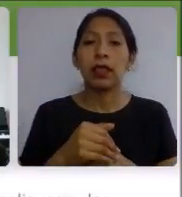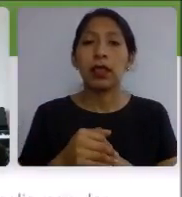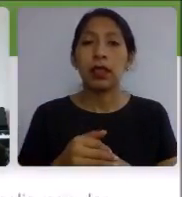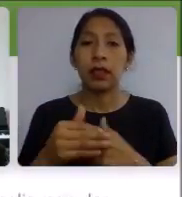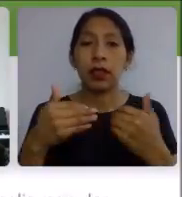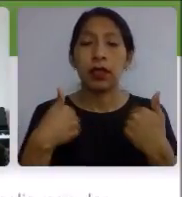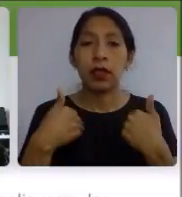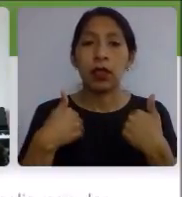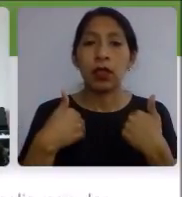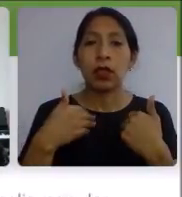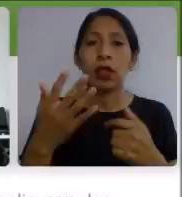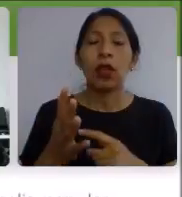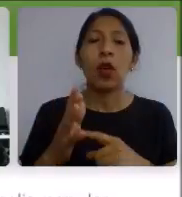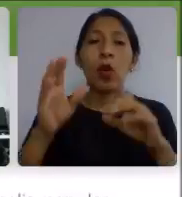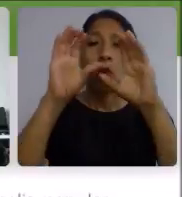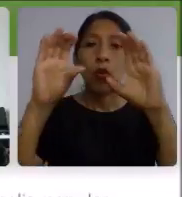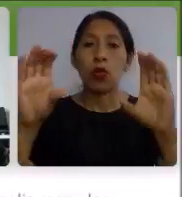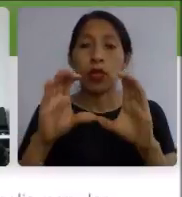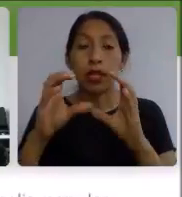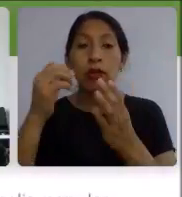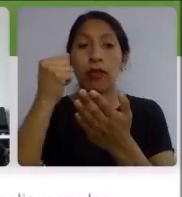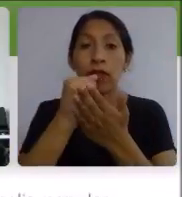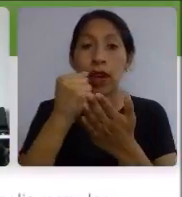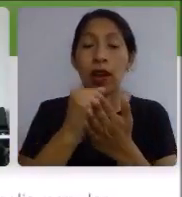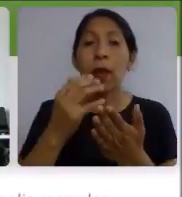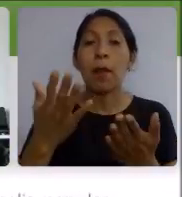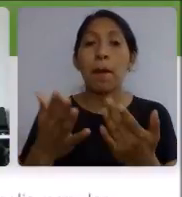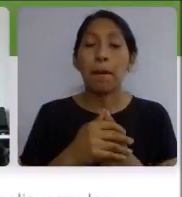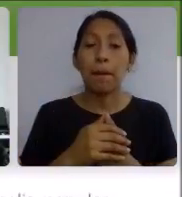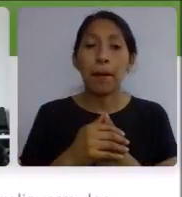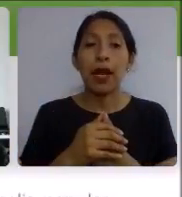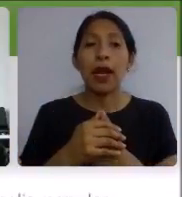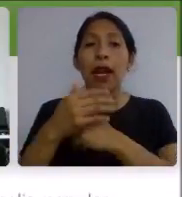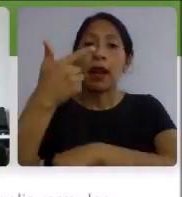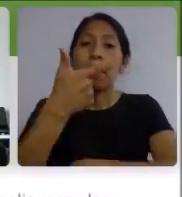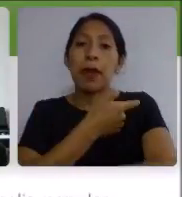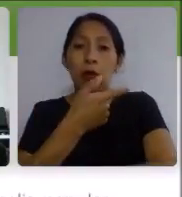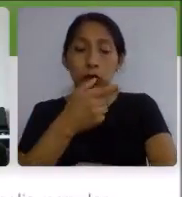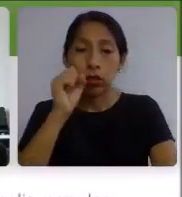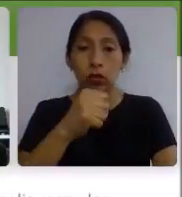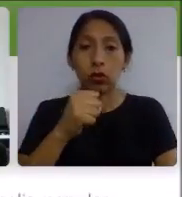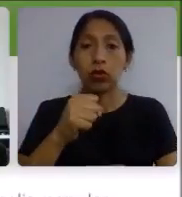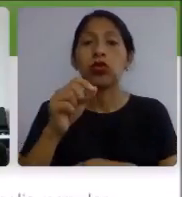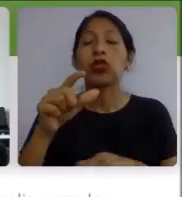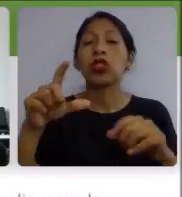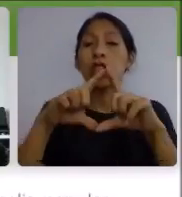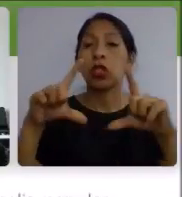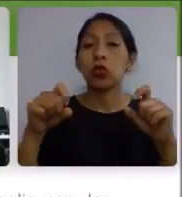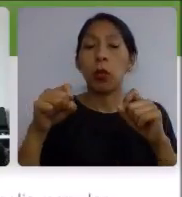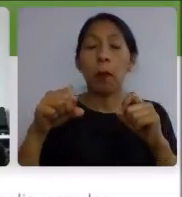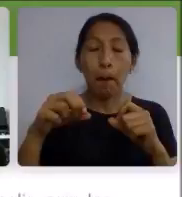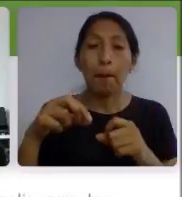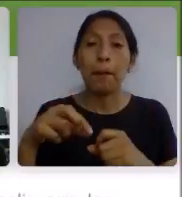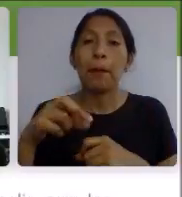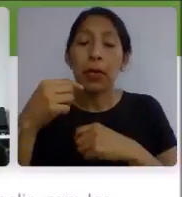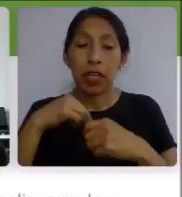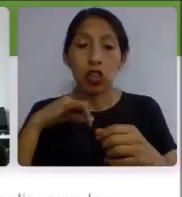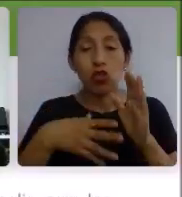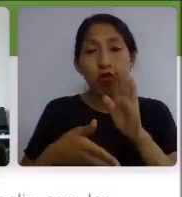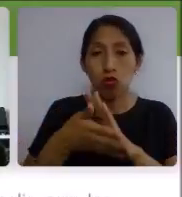tiene que presentar un certificado válido para la vacunación completa emitido en el país de salida o en los otros